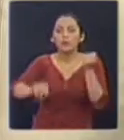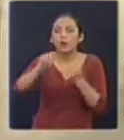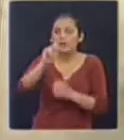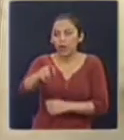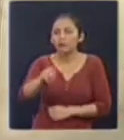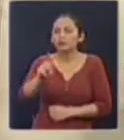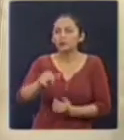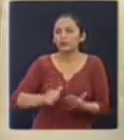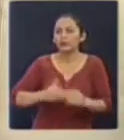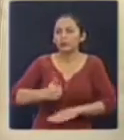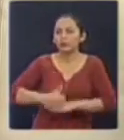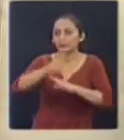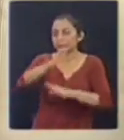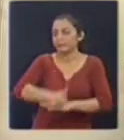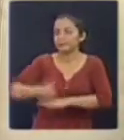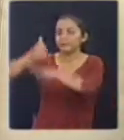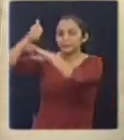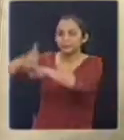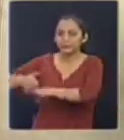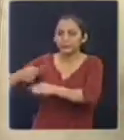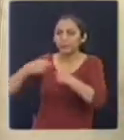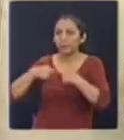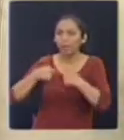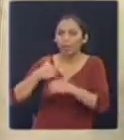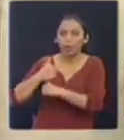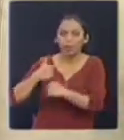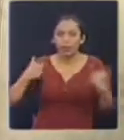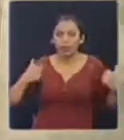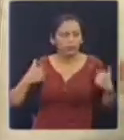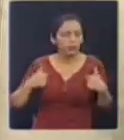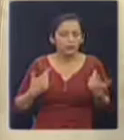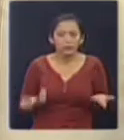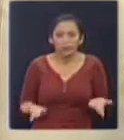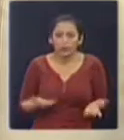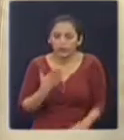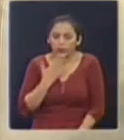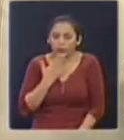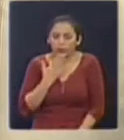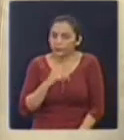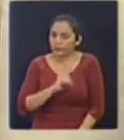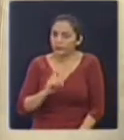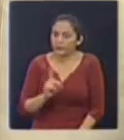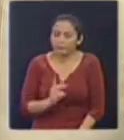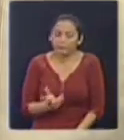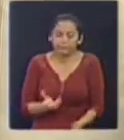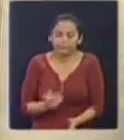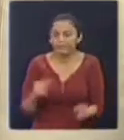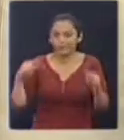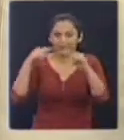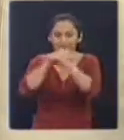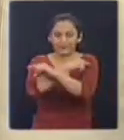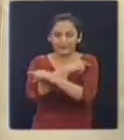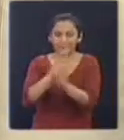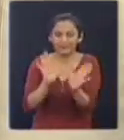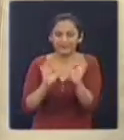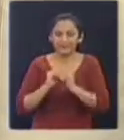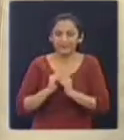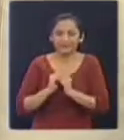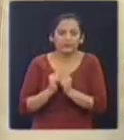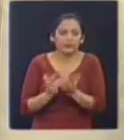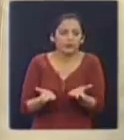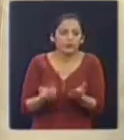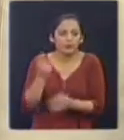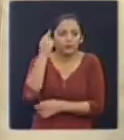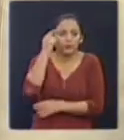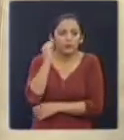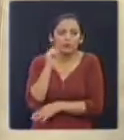Entonces, como usted puede darse cuenta, una cosa es la que se dice y otra cosa es la que se hace. Y en mi caso, yo trato de mantener coherencia siempre